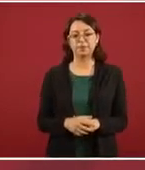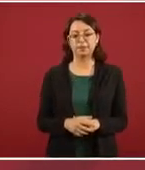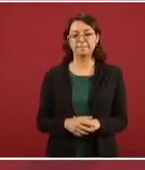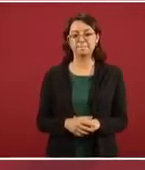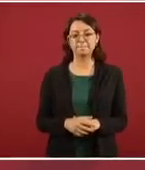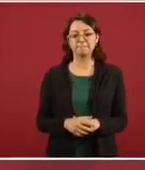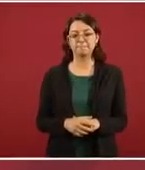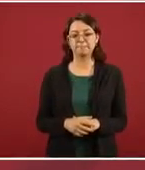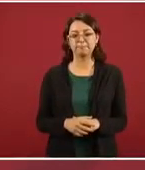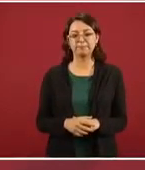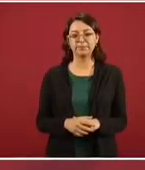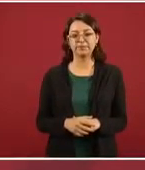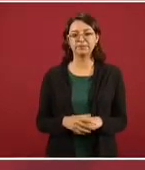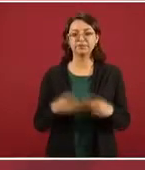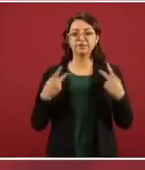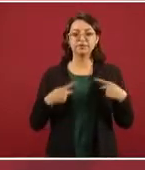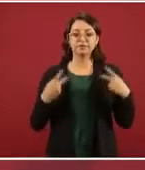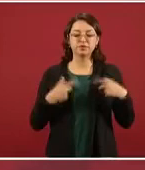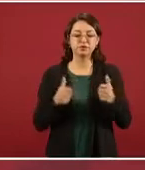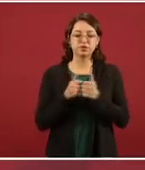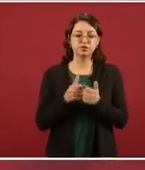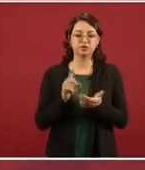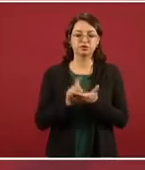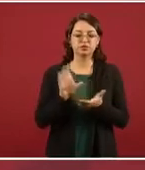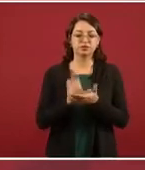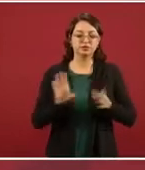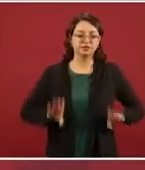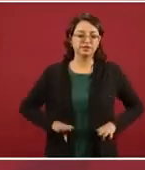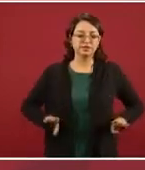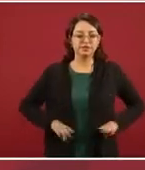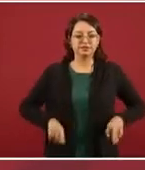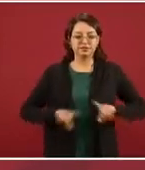Sean personas con discapacidad o capacidades diferentes,